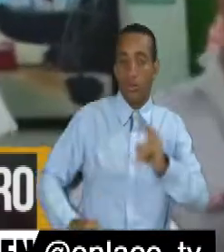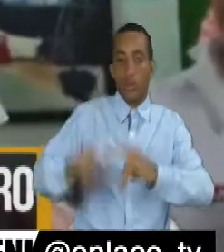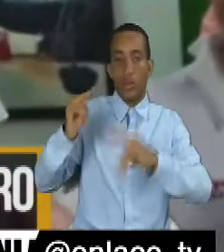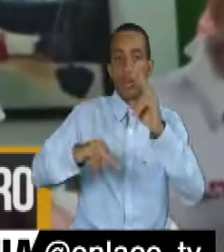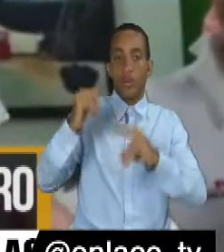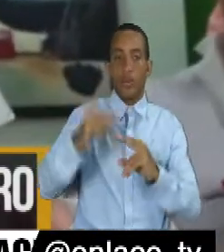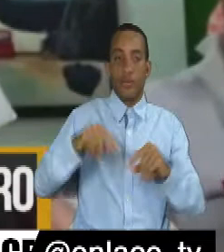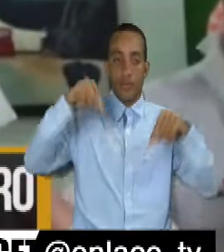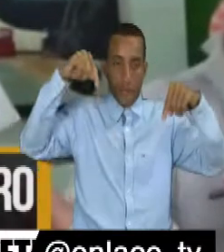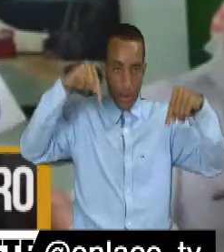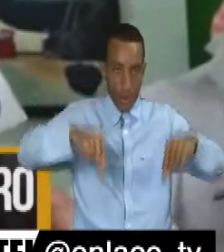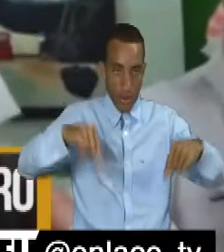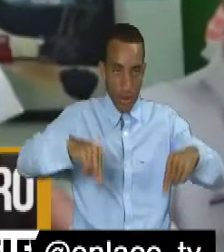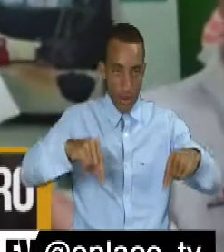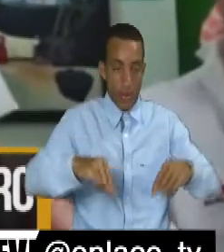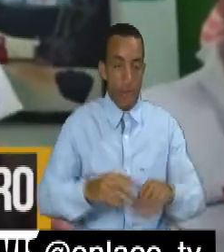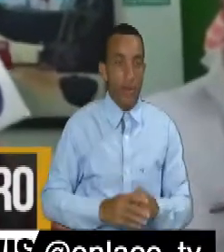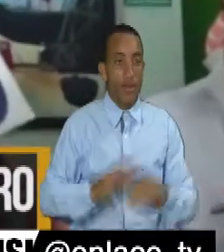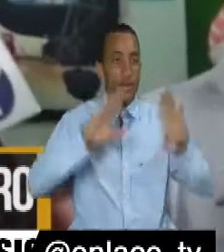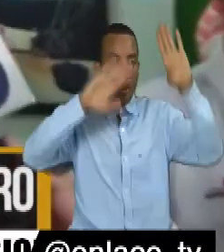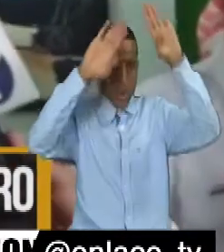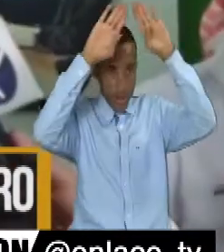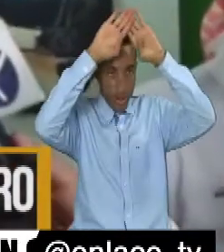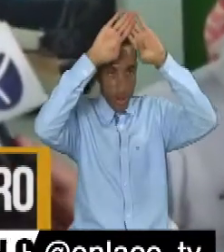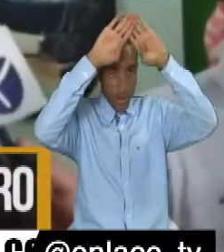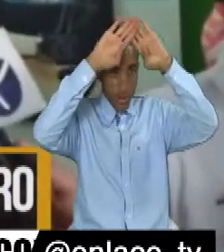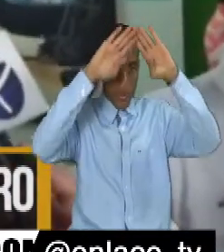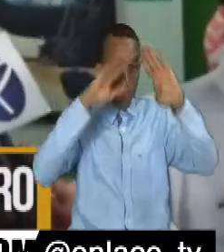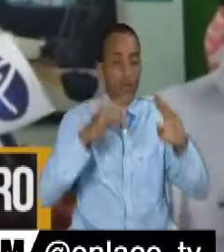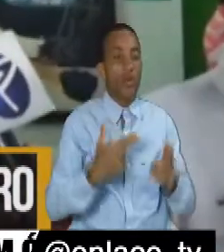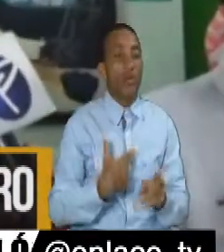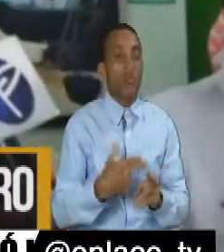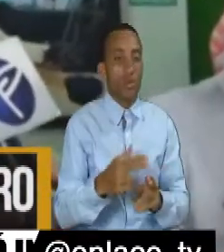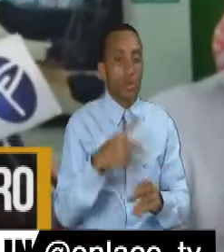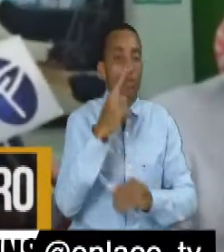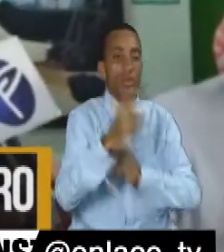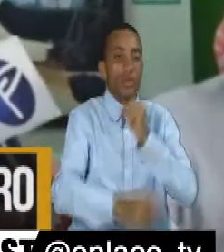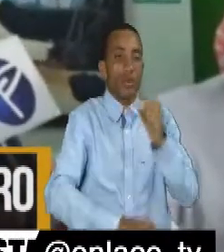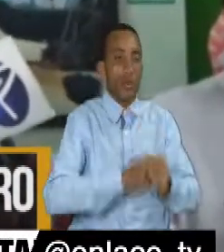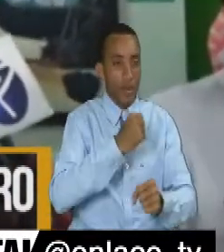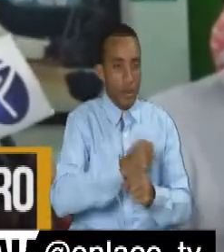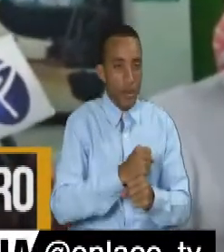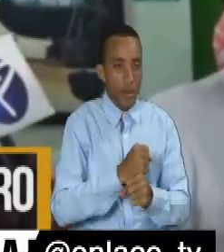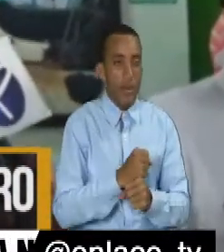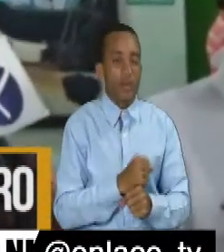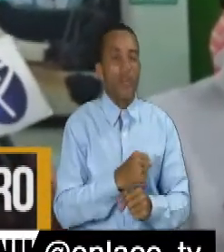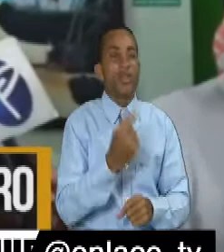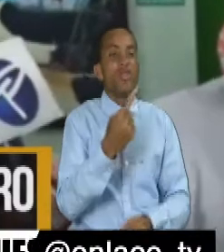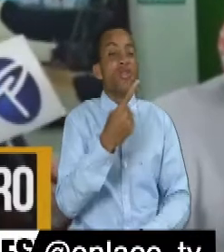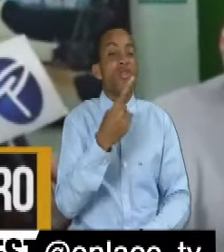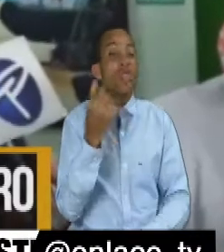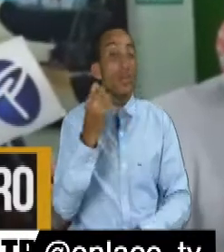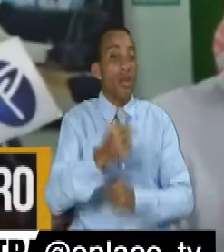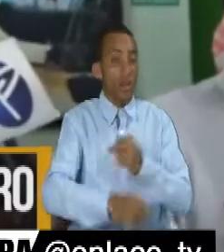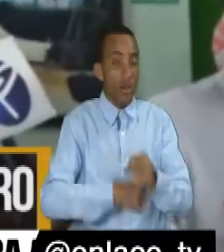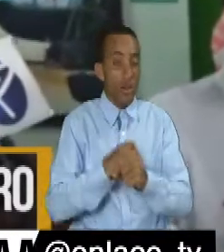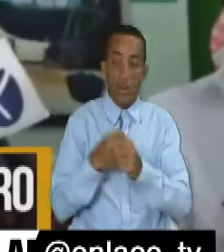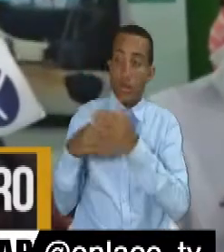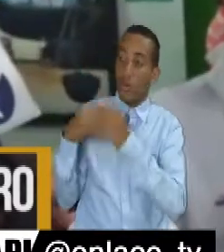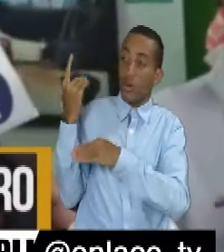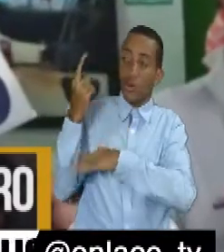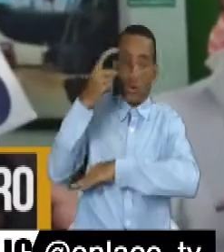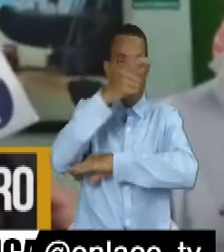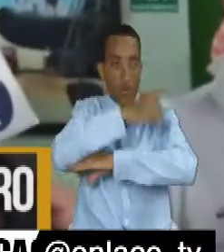aquí precisamente en el centro, en donde el próximo año se cumplen los primeros 100 años de la